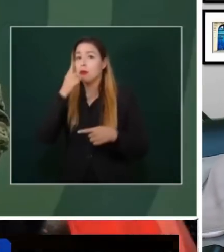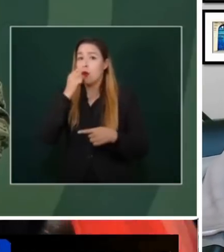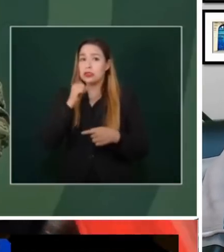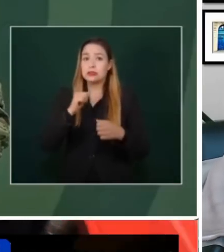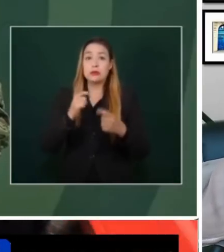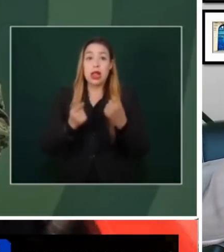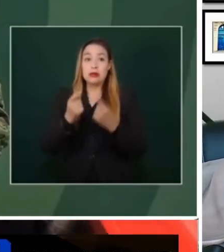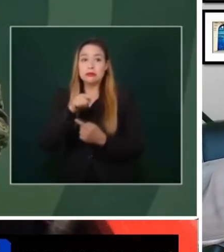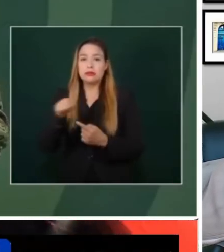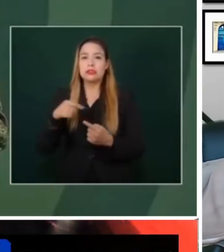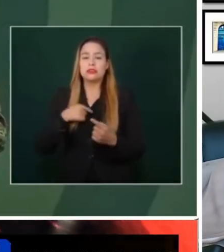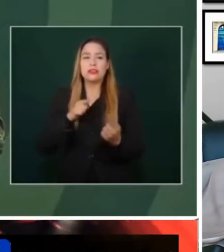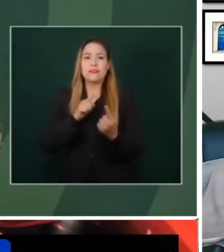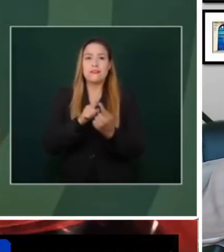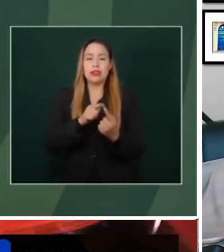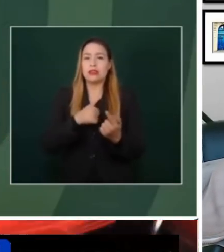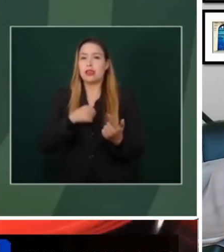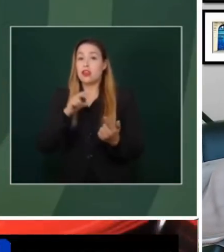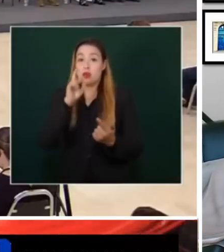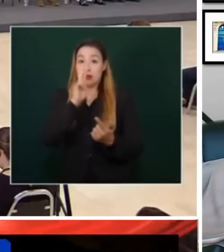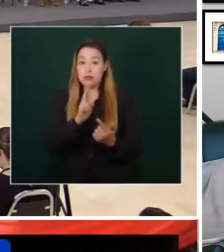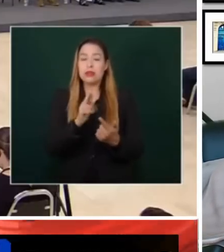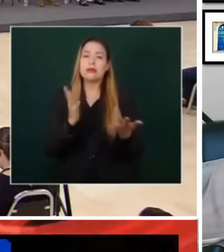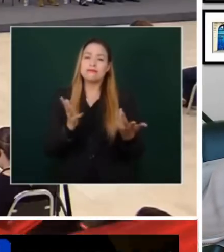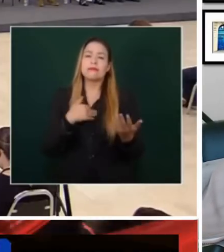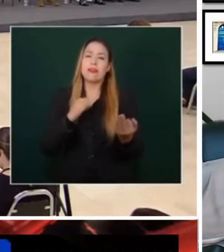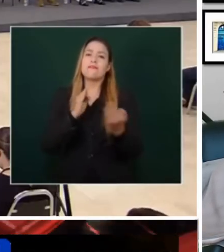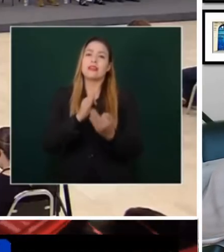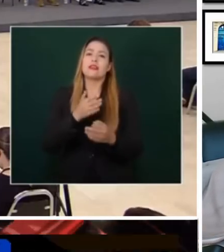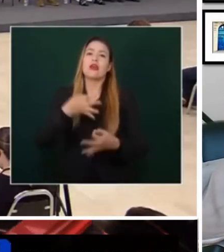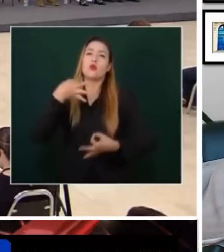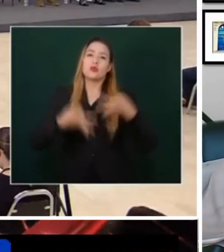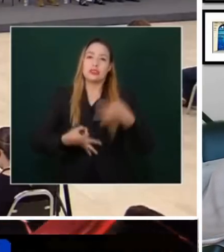enfrentar la justicia en sus diferentes niveles. Muchas gracias. Es todo, señor presidente.